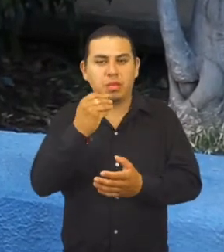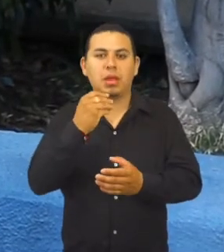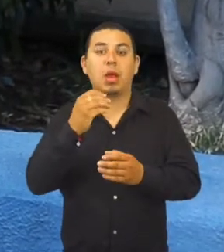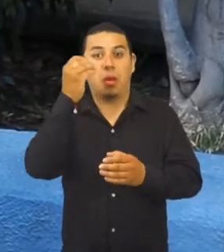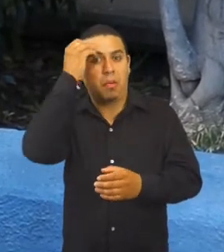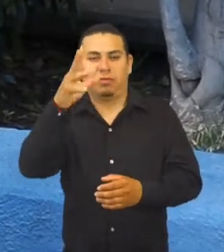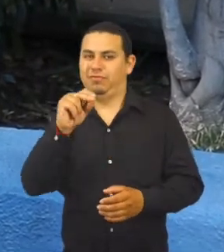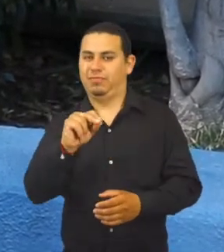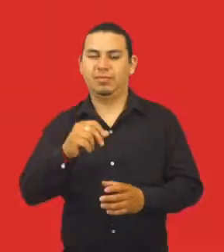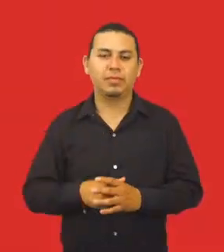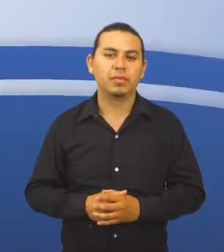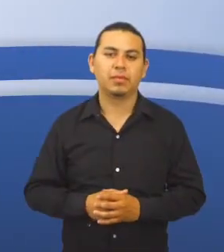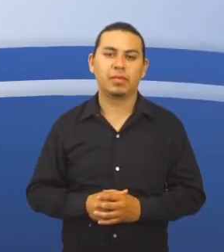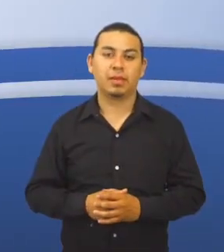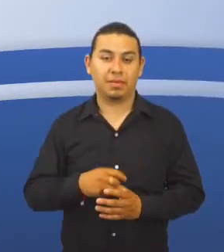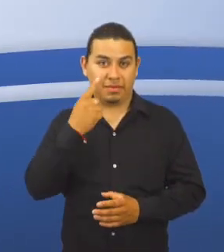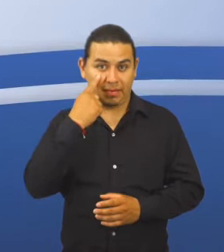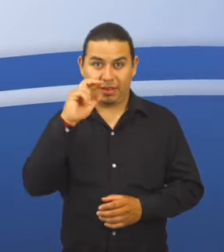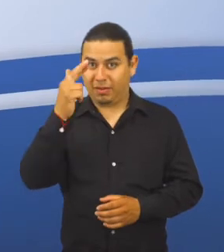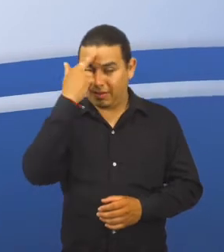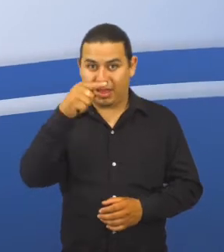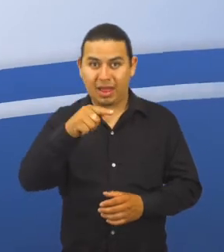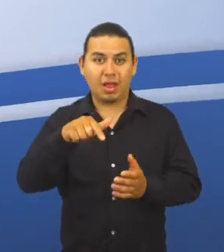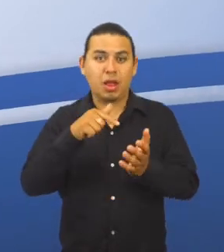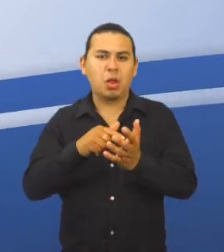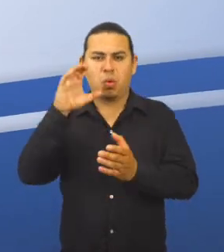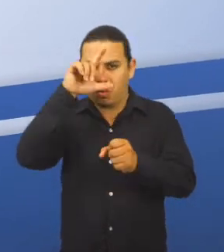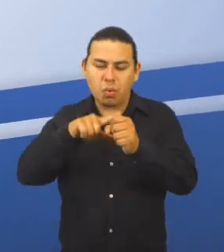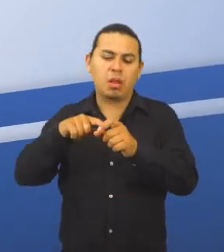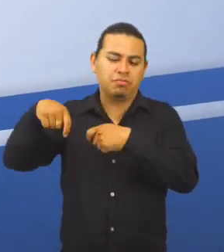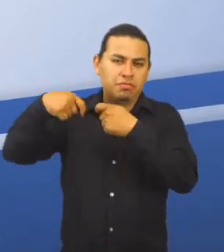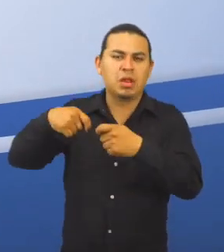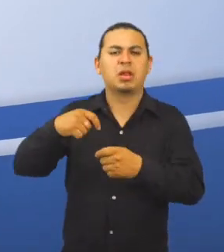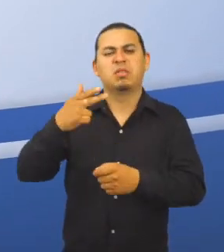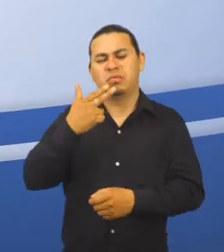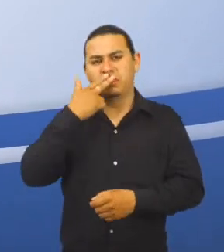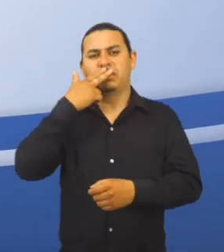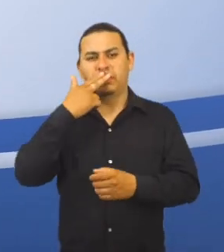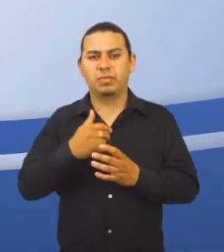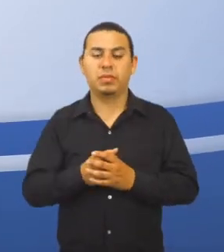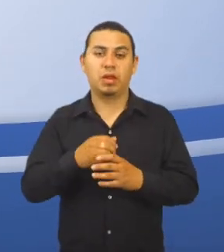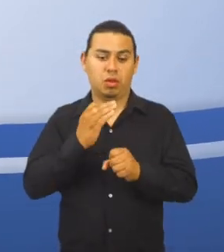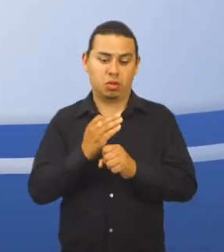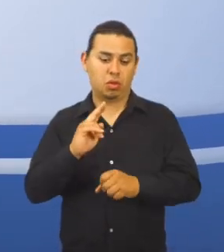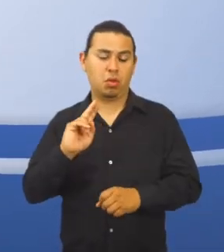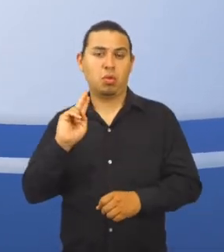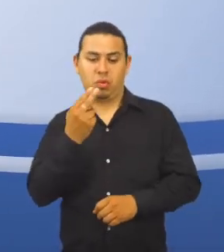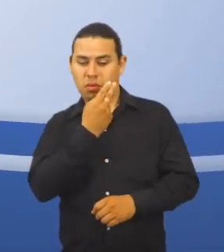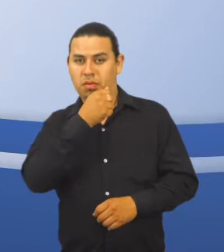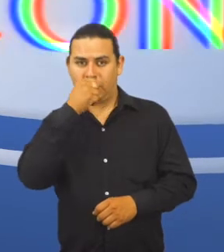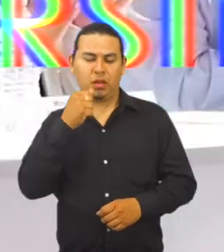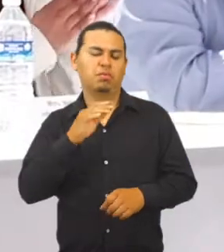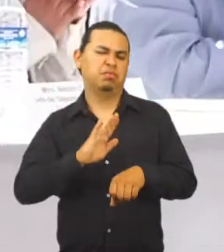gratas estando allá. Recuerda que nuestras lenguas es preservar nuestra cultura y tradición de nuestros pueblos originarios. Es nuestra identidad